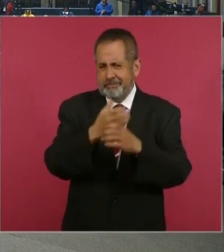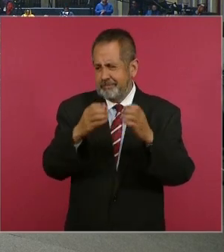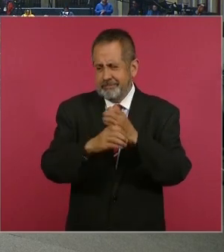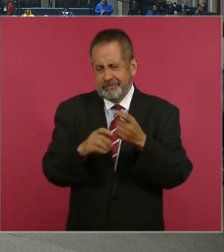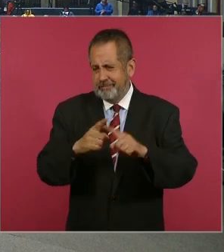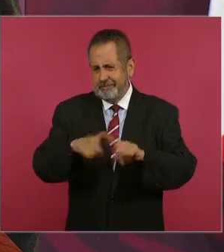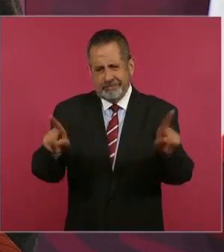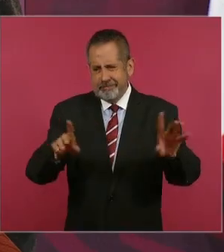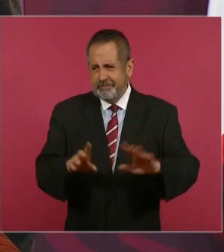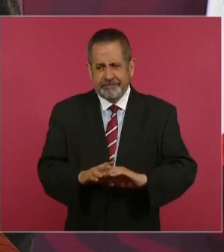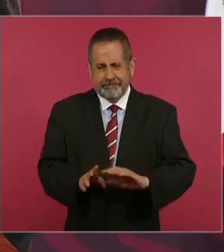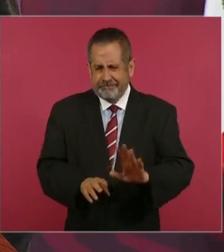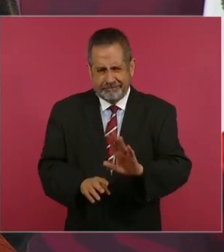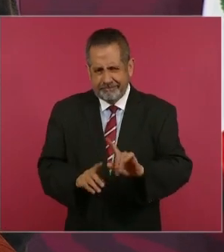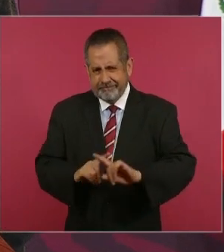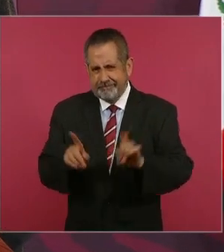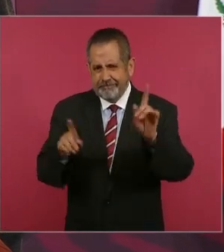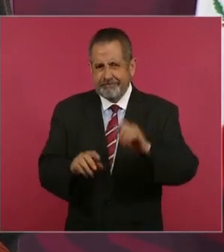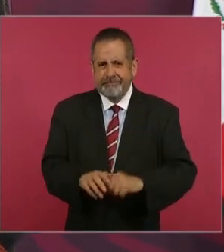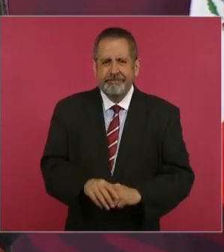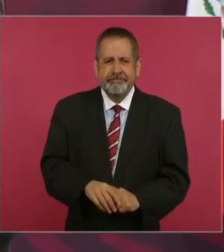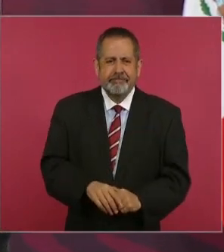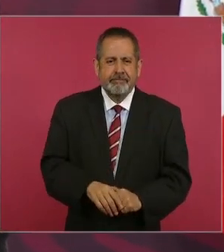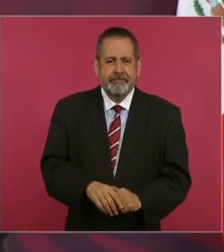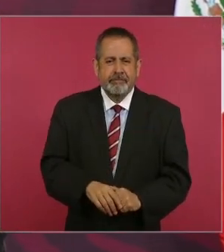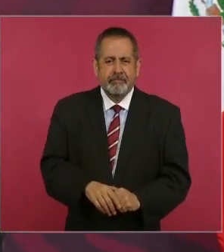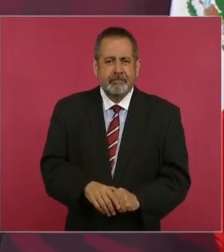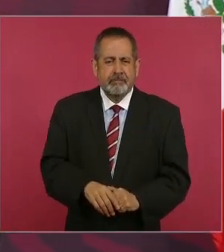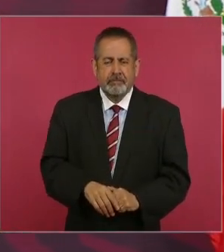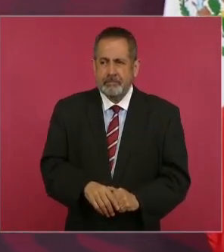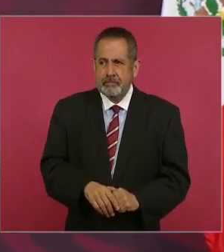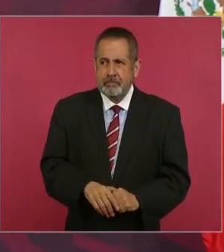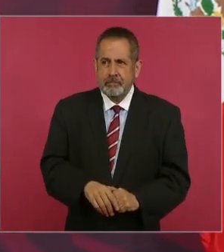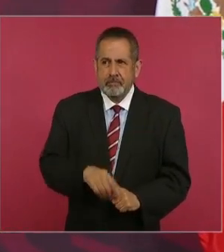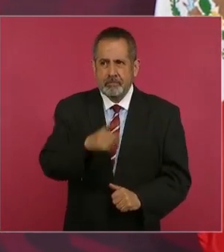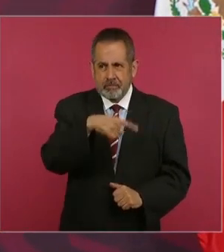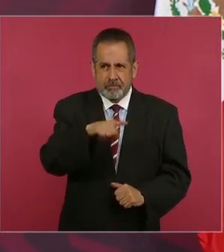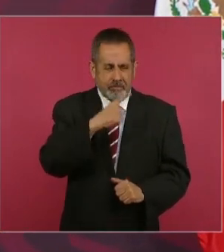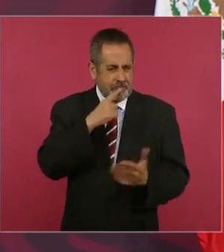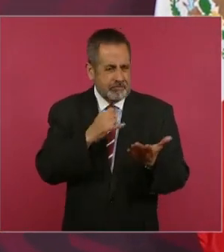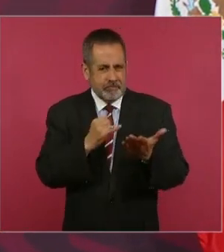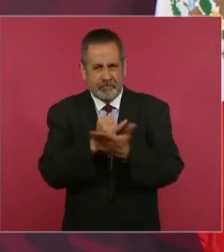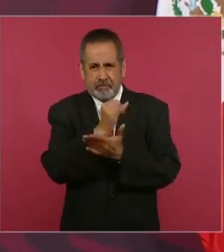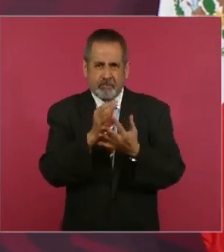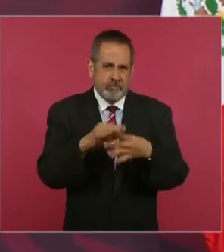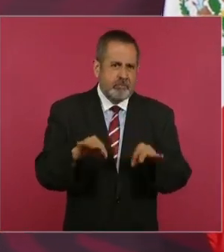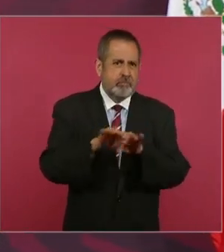asunto ya este la decisión